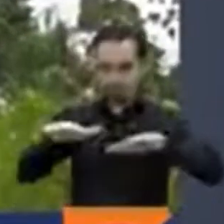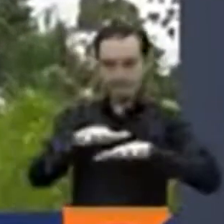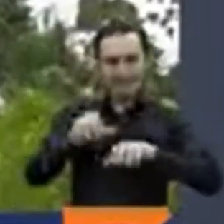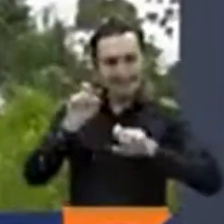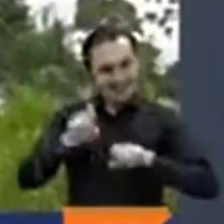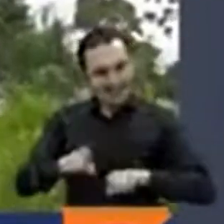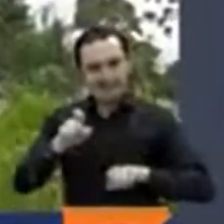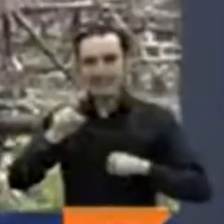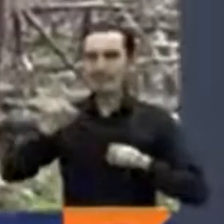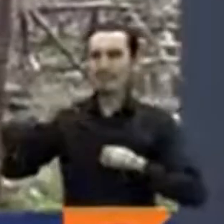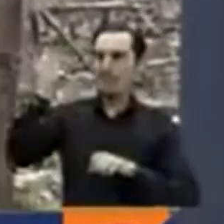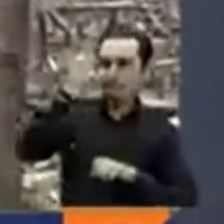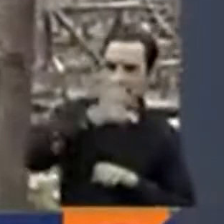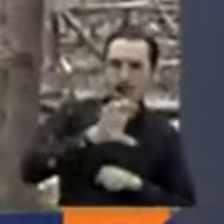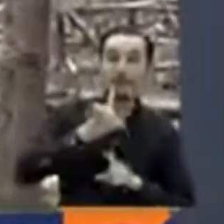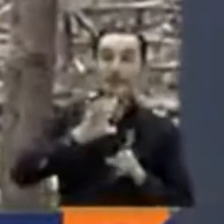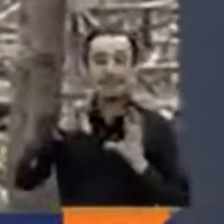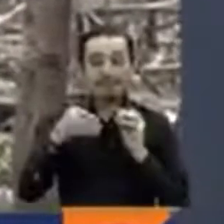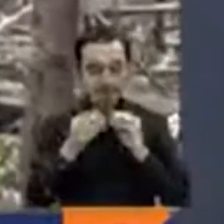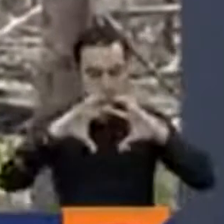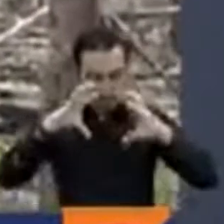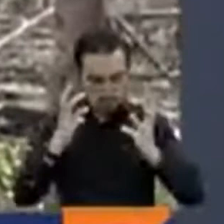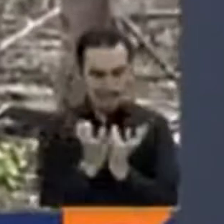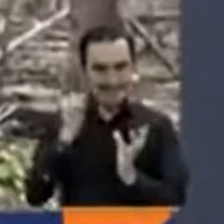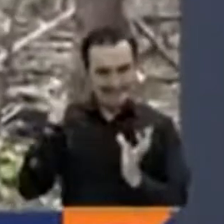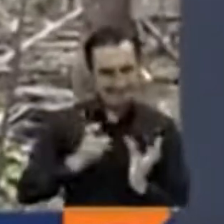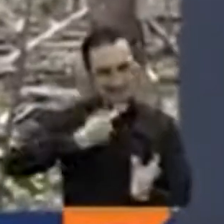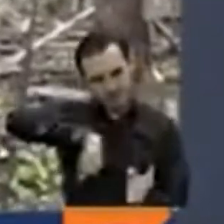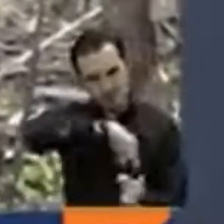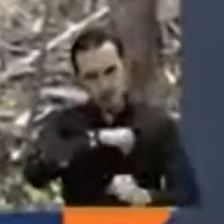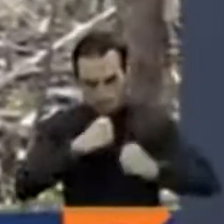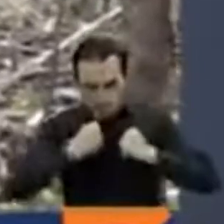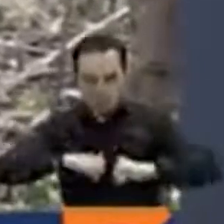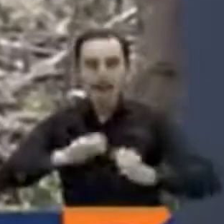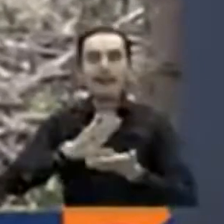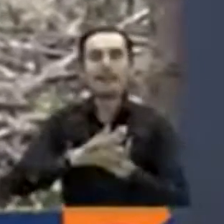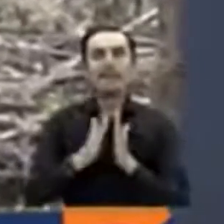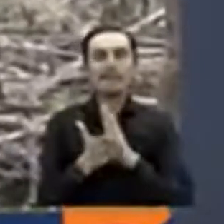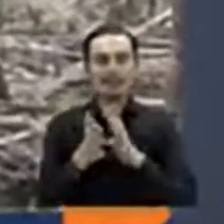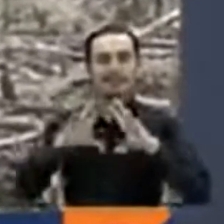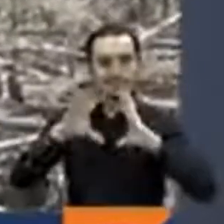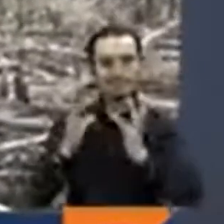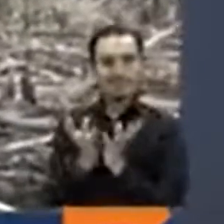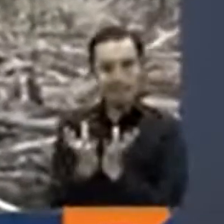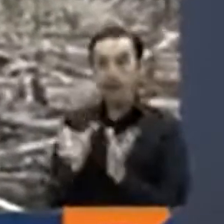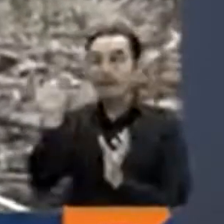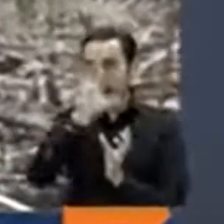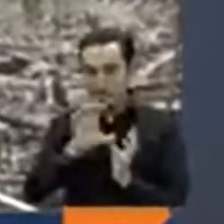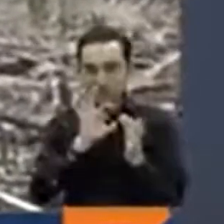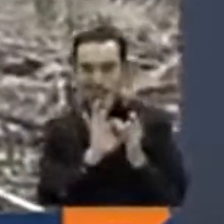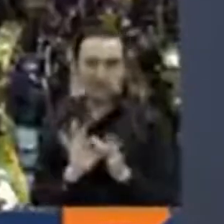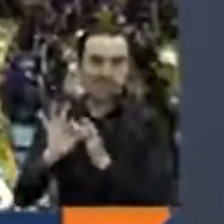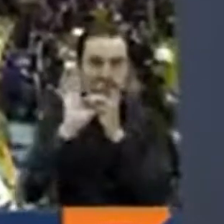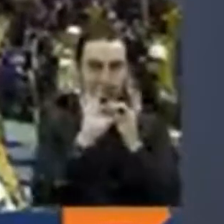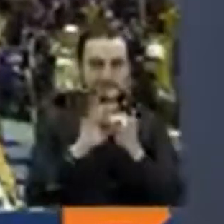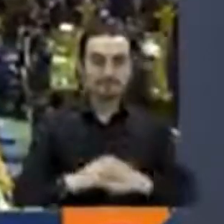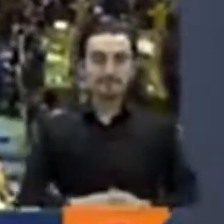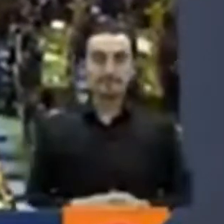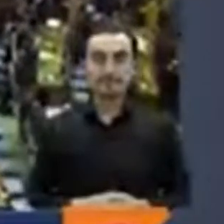naciones, pero también con el planeta, porque ha dicho que sin hacer la paz con el planeta, la paz entre las naciones es imposible.